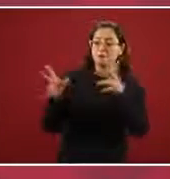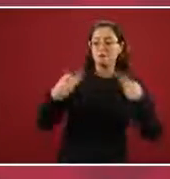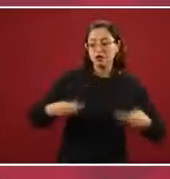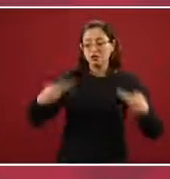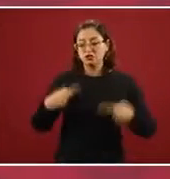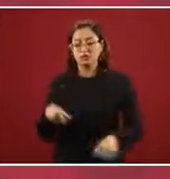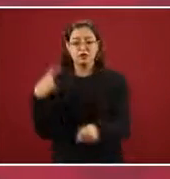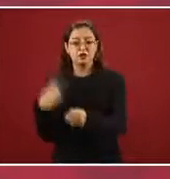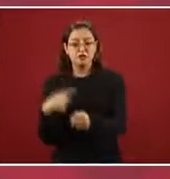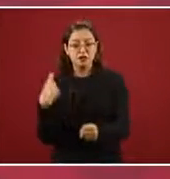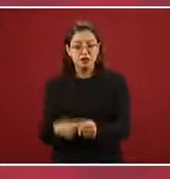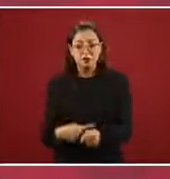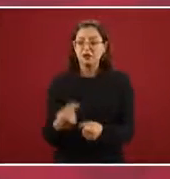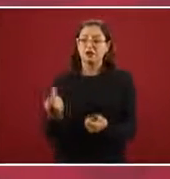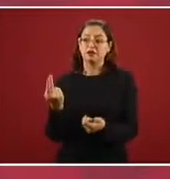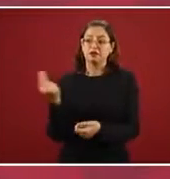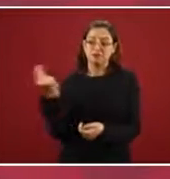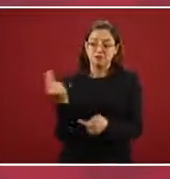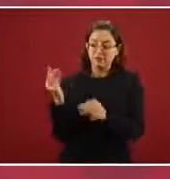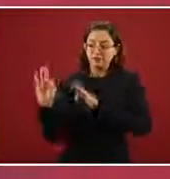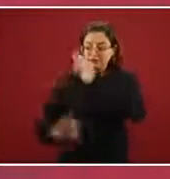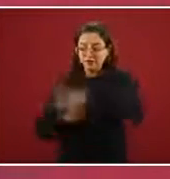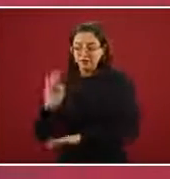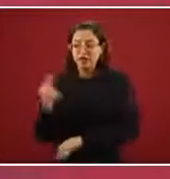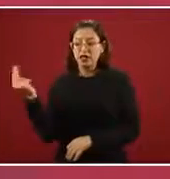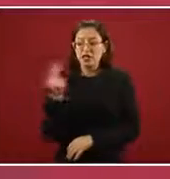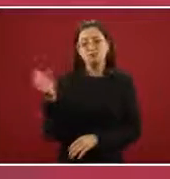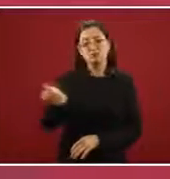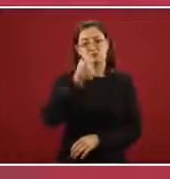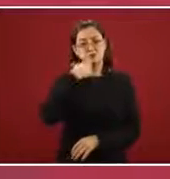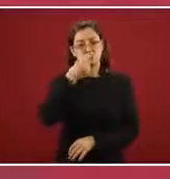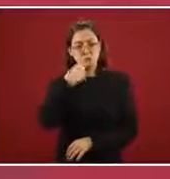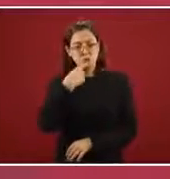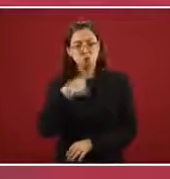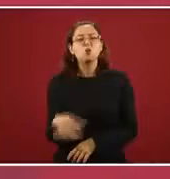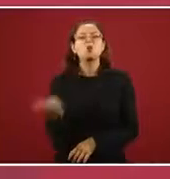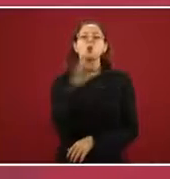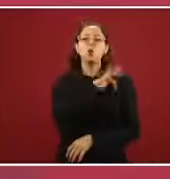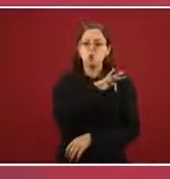y medicamentos, pueda ser atendido,